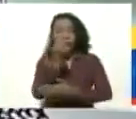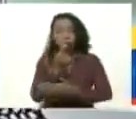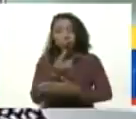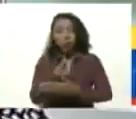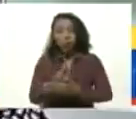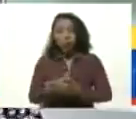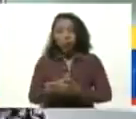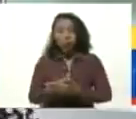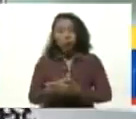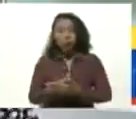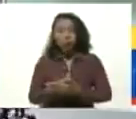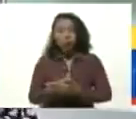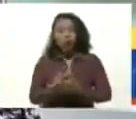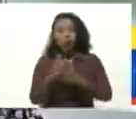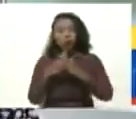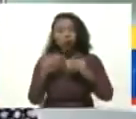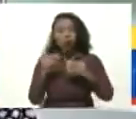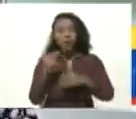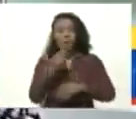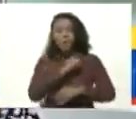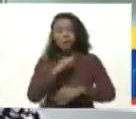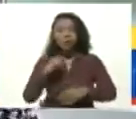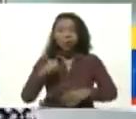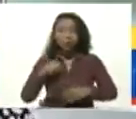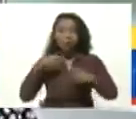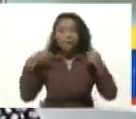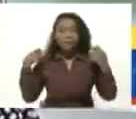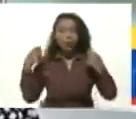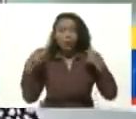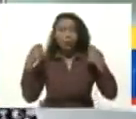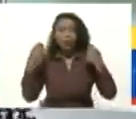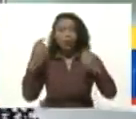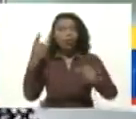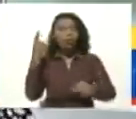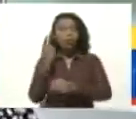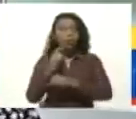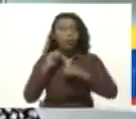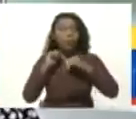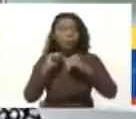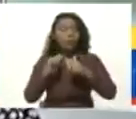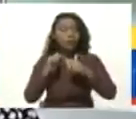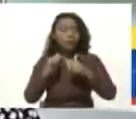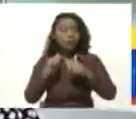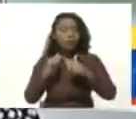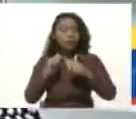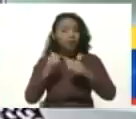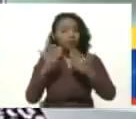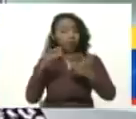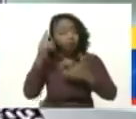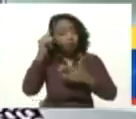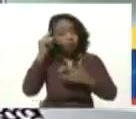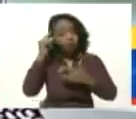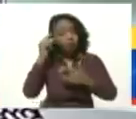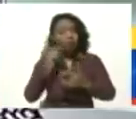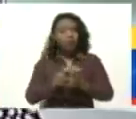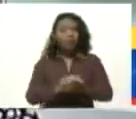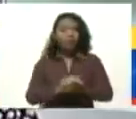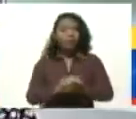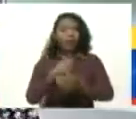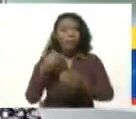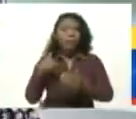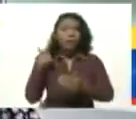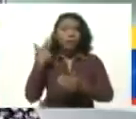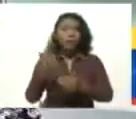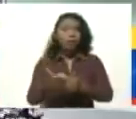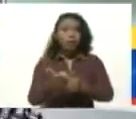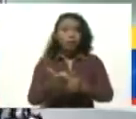con todo el personal una campaña que debe arrancar y tiene que arrancar pues el día de